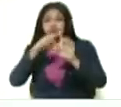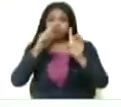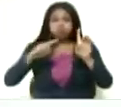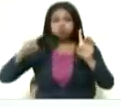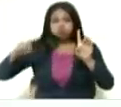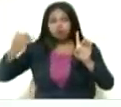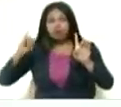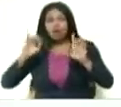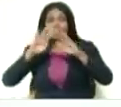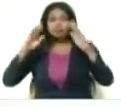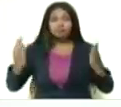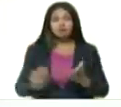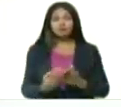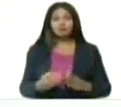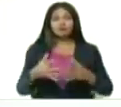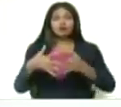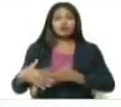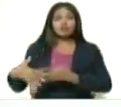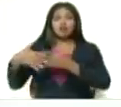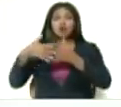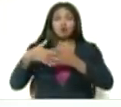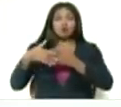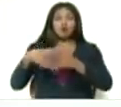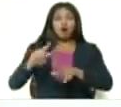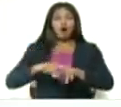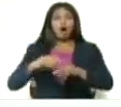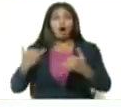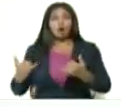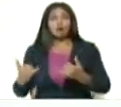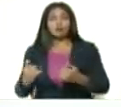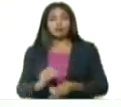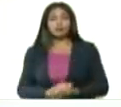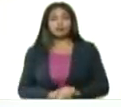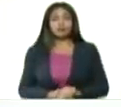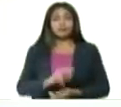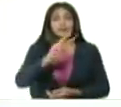Estados Unidos a esta hora ha tenido